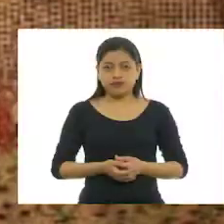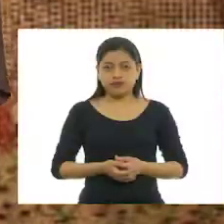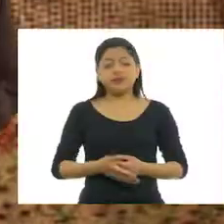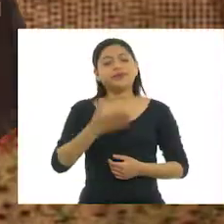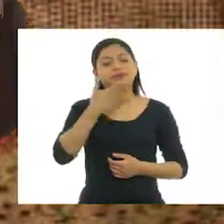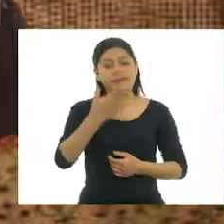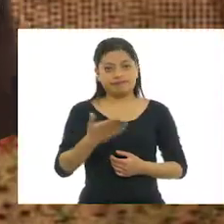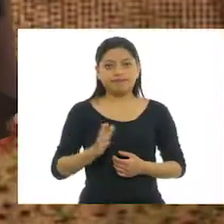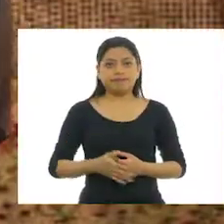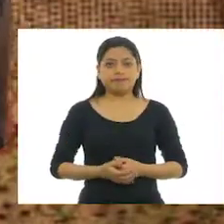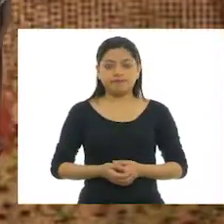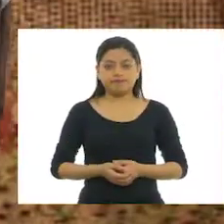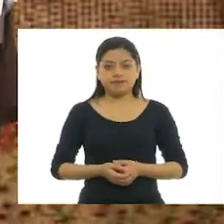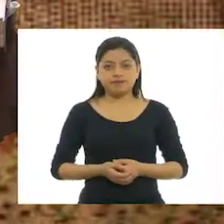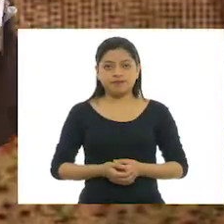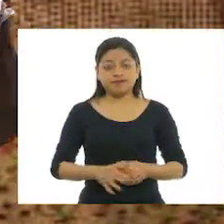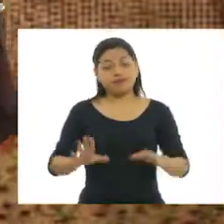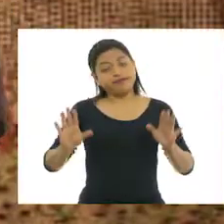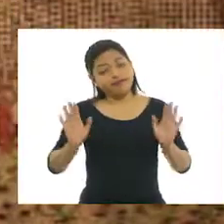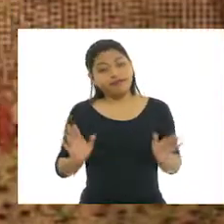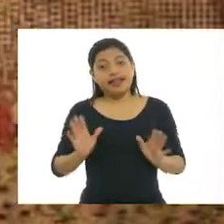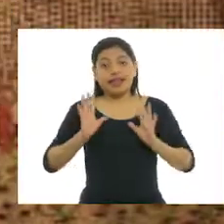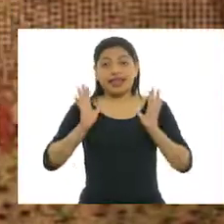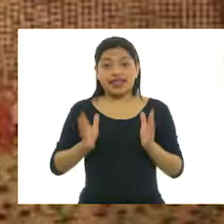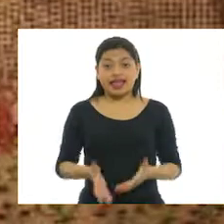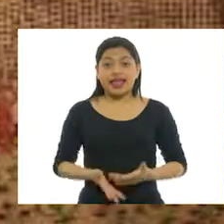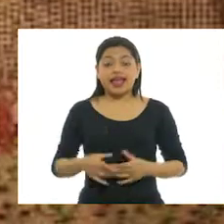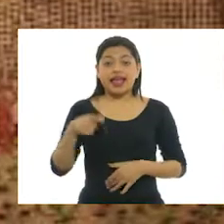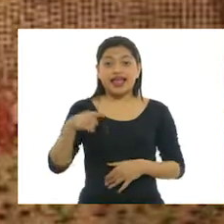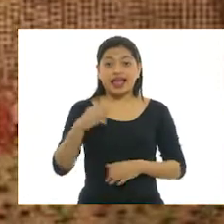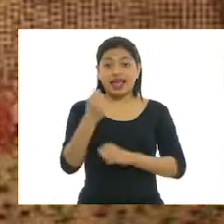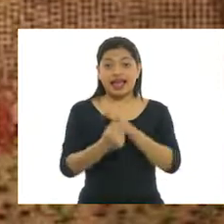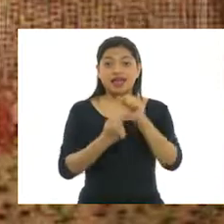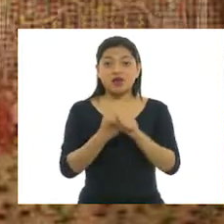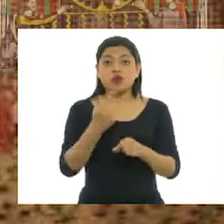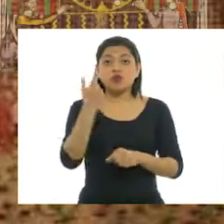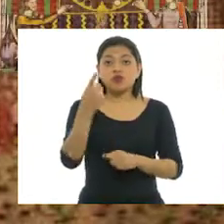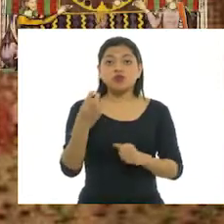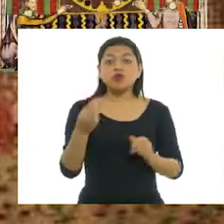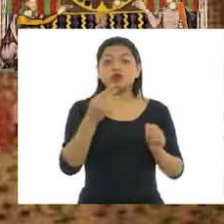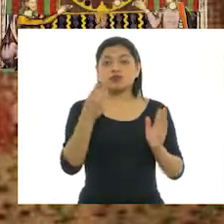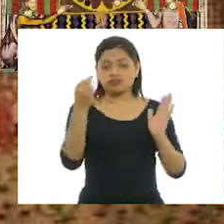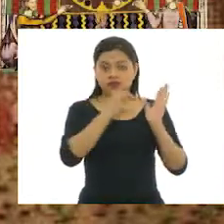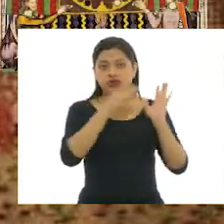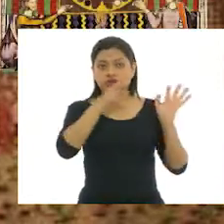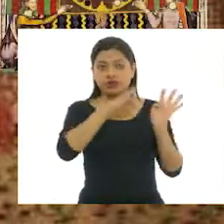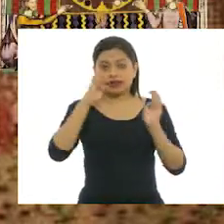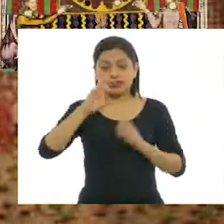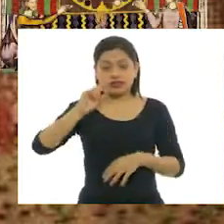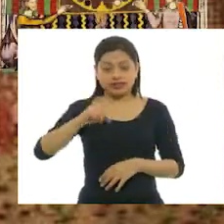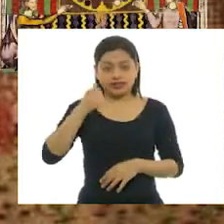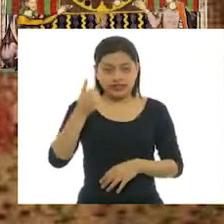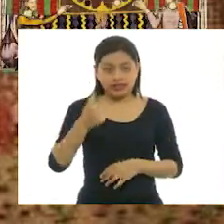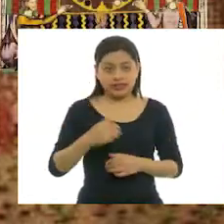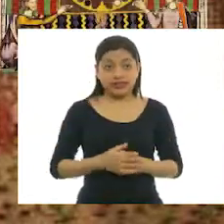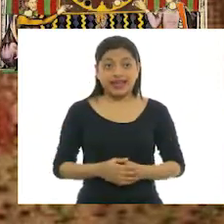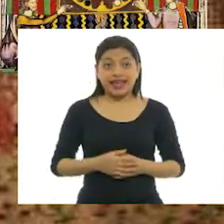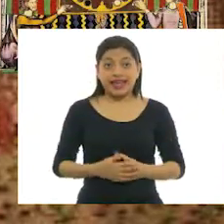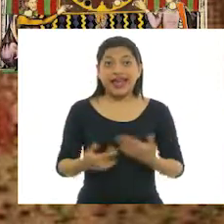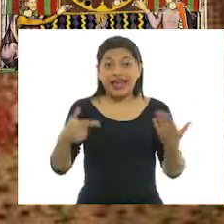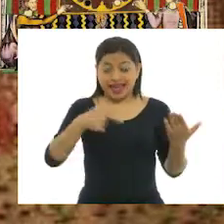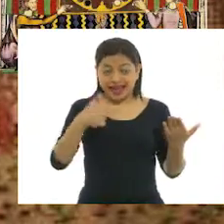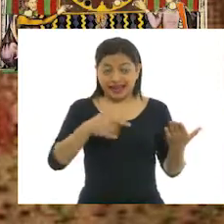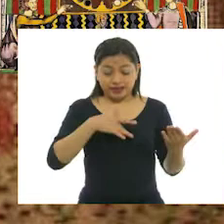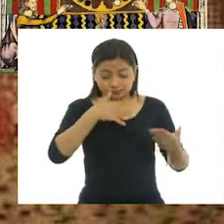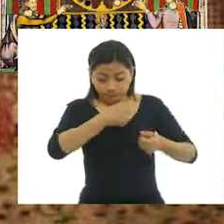Bueno, ya estamos aquí. Llegamos a 1936. Y Karl Orff utilizará estos